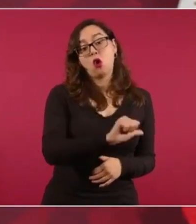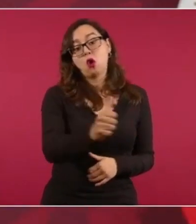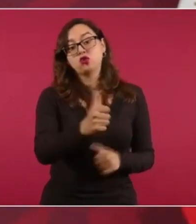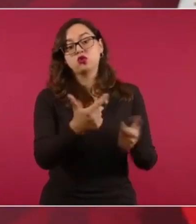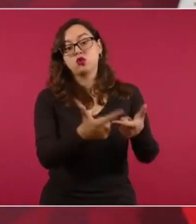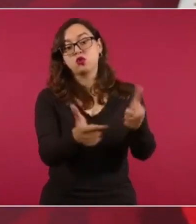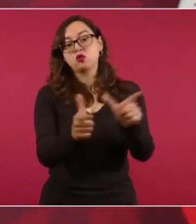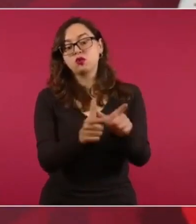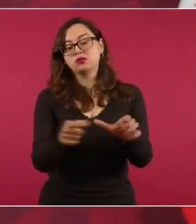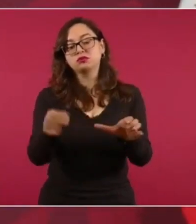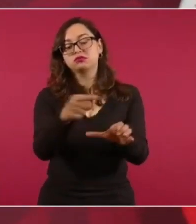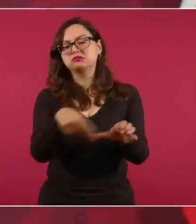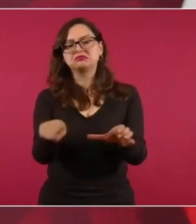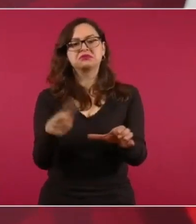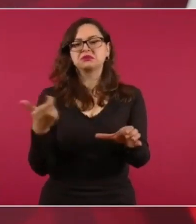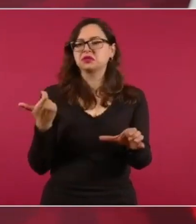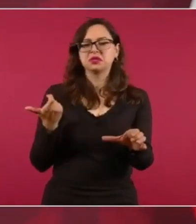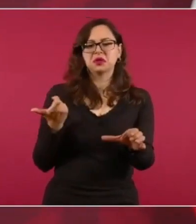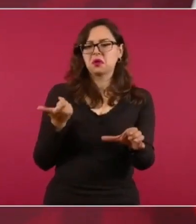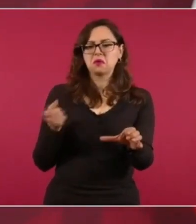en este grupo